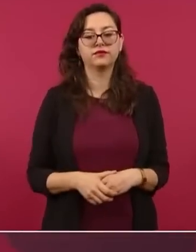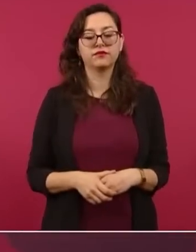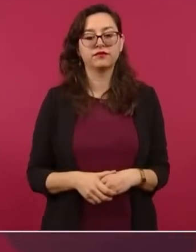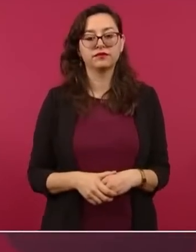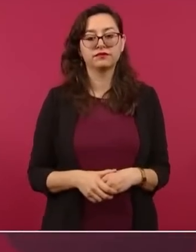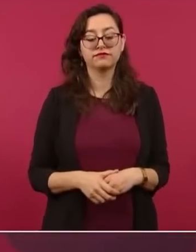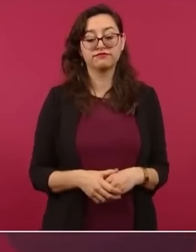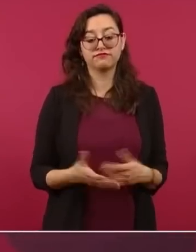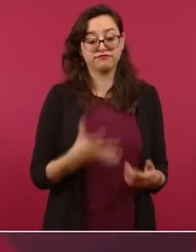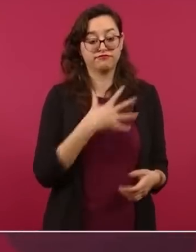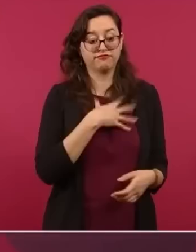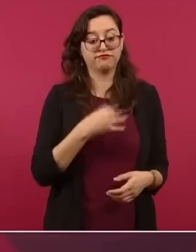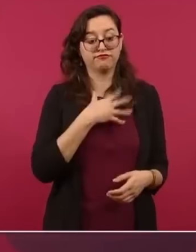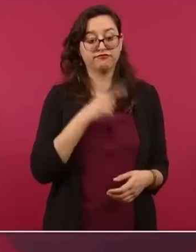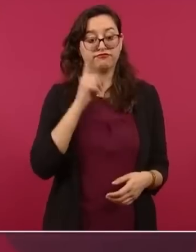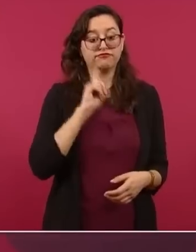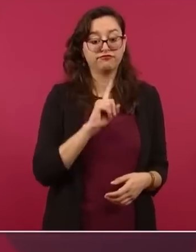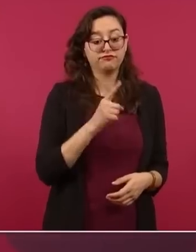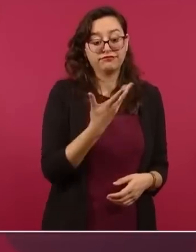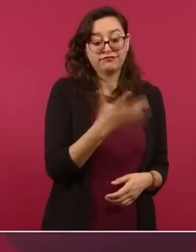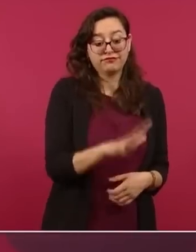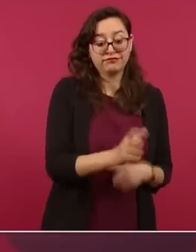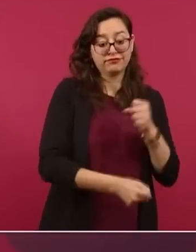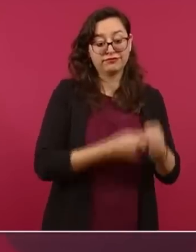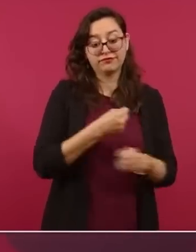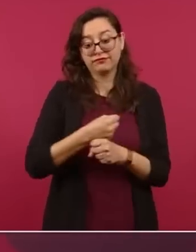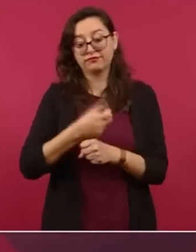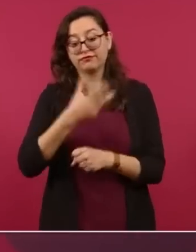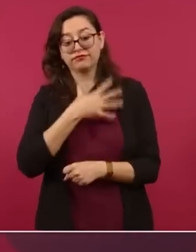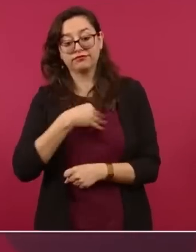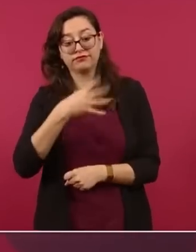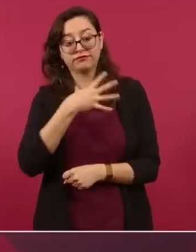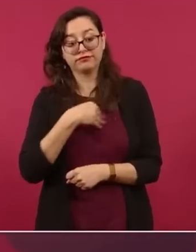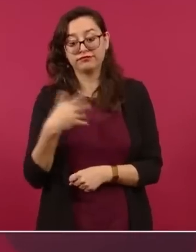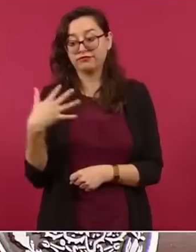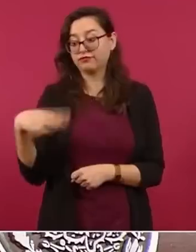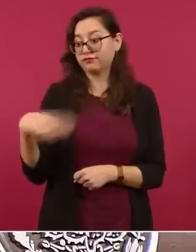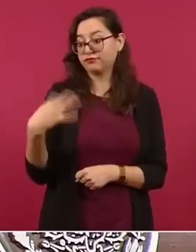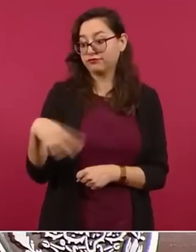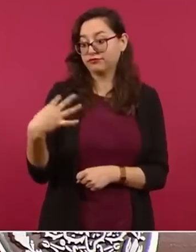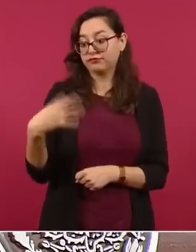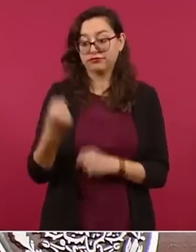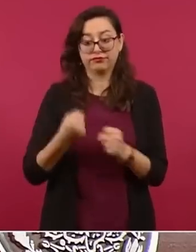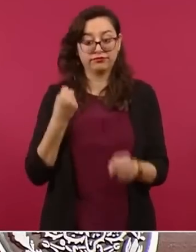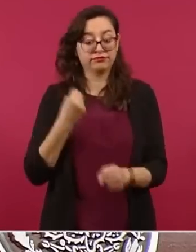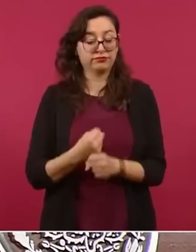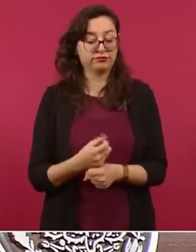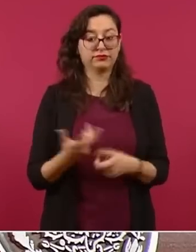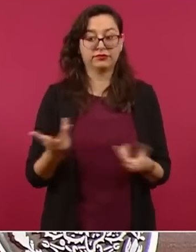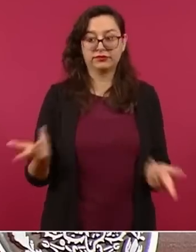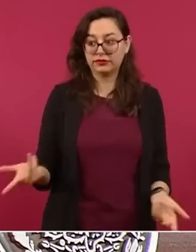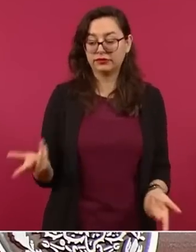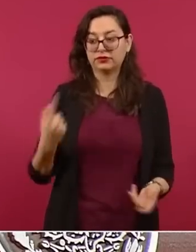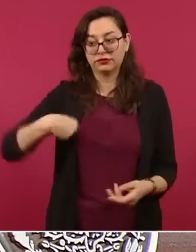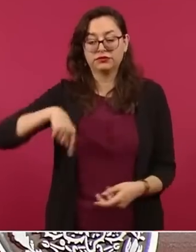10 años, su hijo de 14. Estamos procurando que no les falte nada,